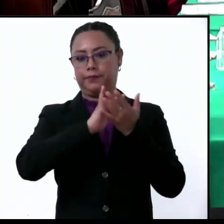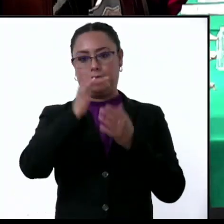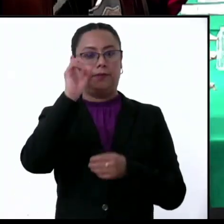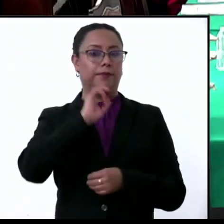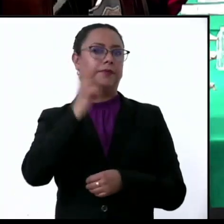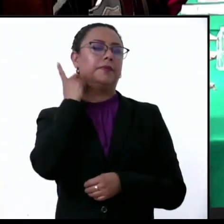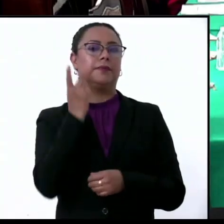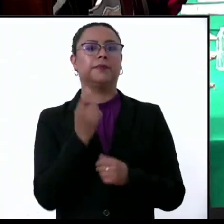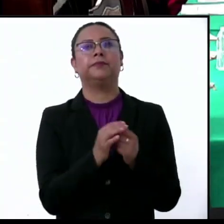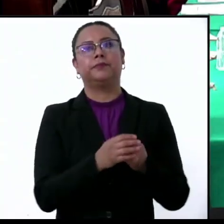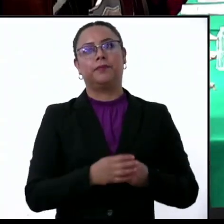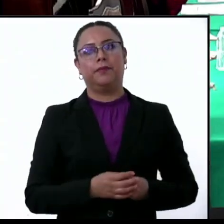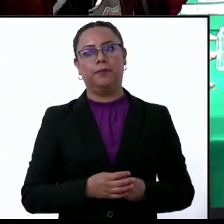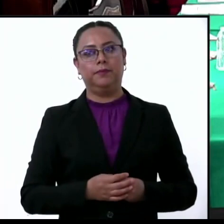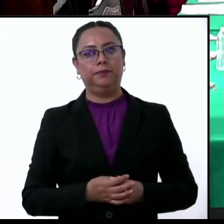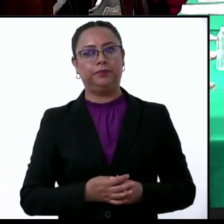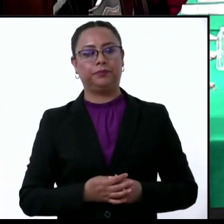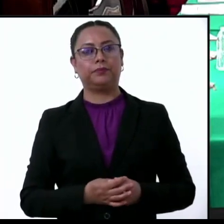diputada.